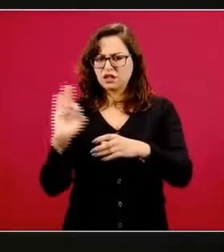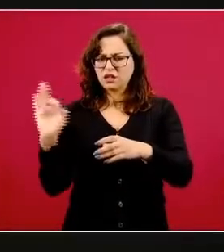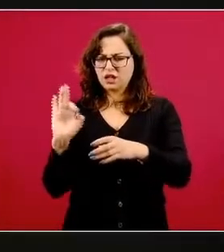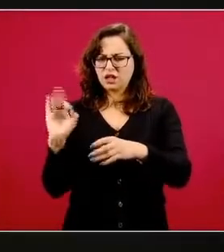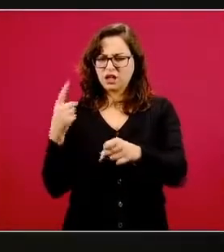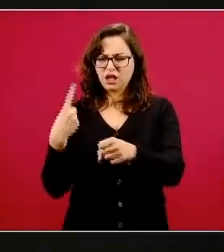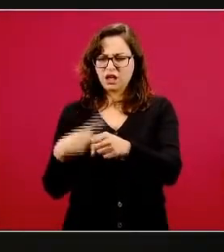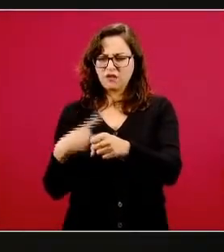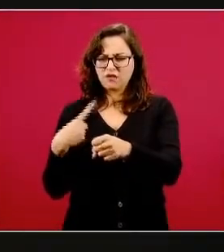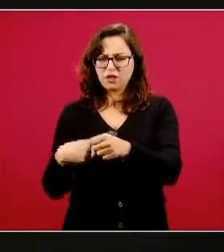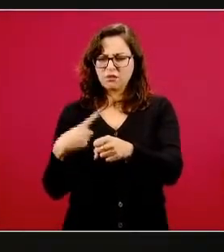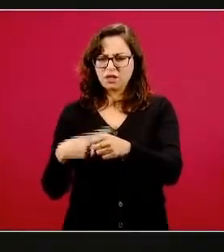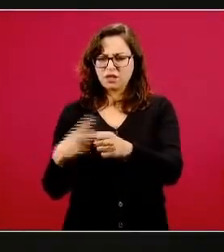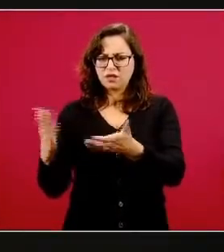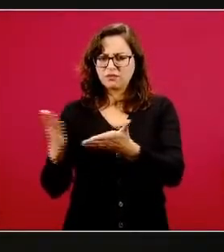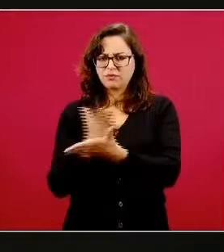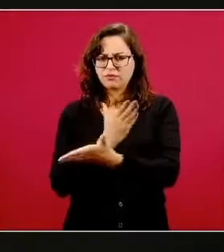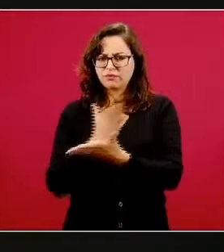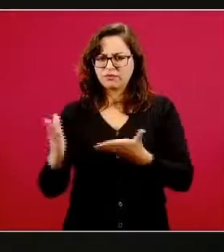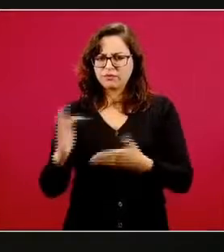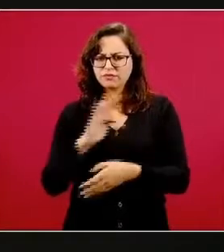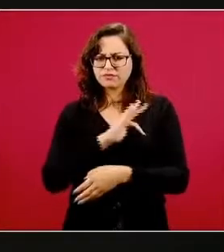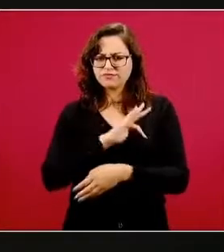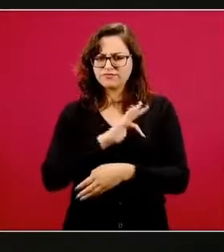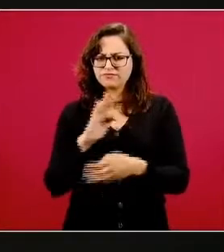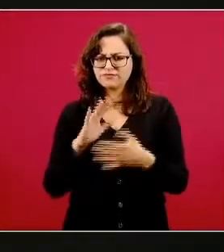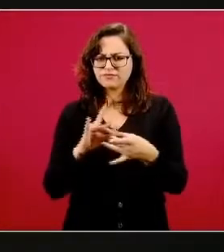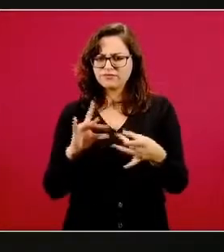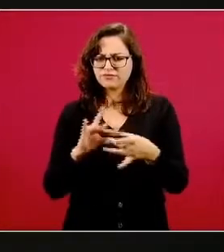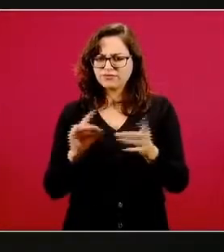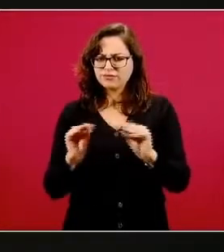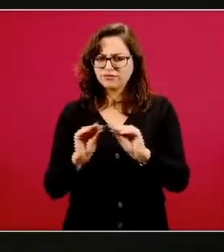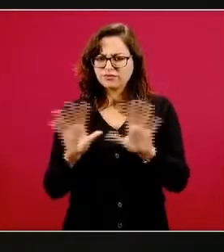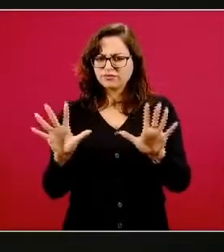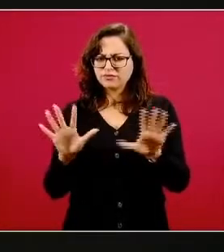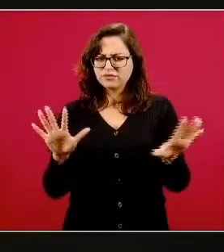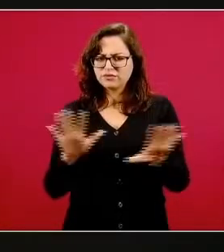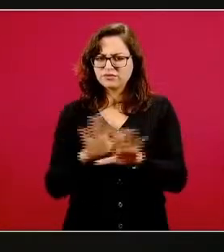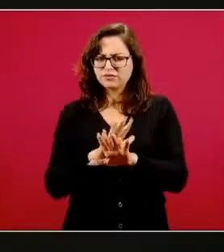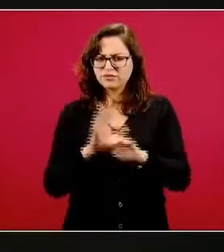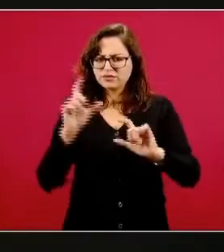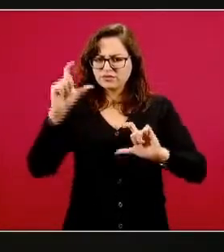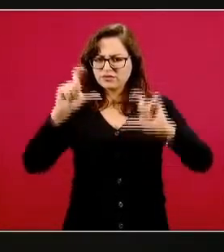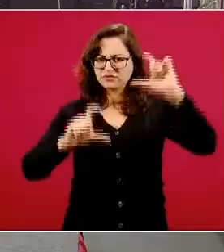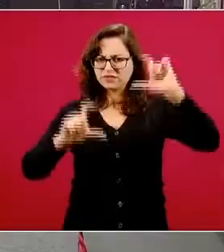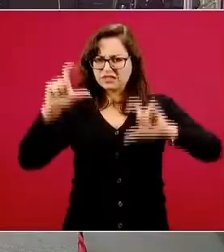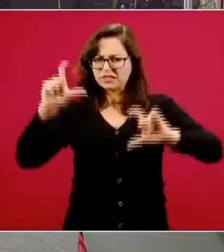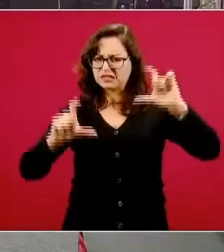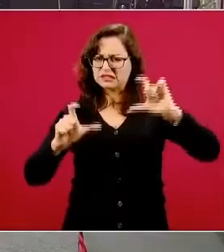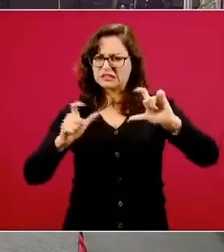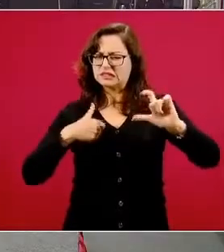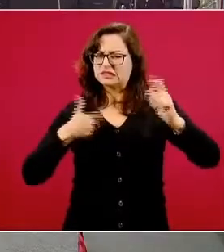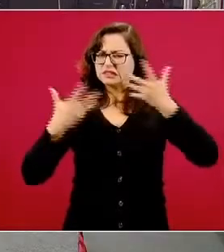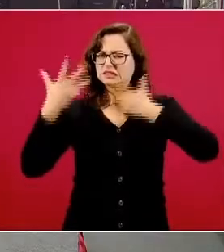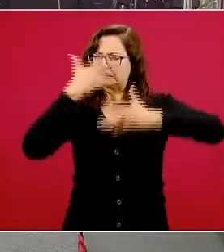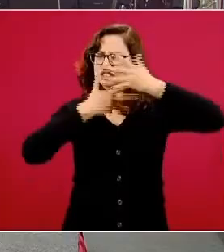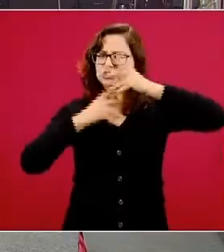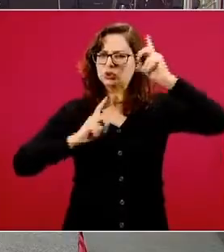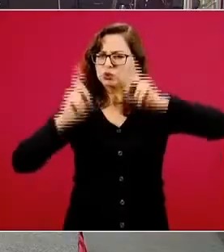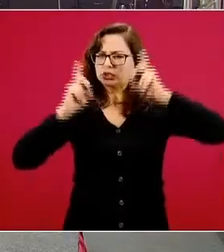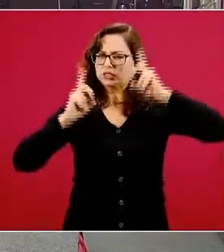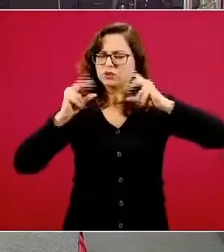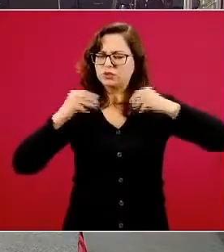resultado de confirmatorio. Si nos pudieran aclarar de nuevo esta diferencia que hicieron en el cambio de la presentación estadística. Sí, con todo gusto.